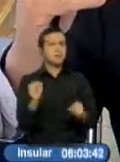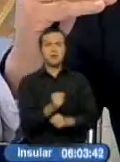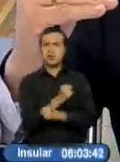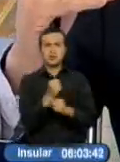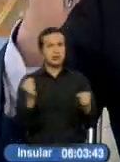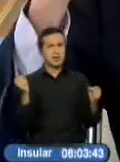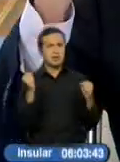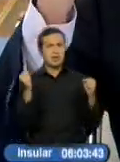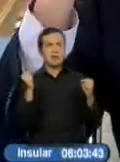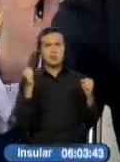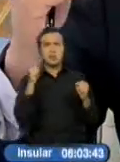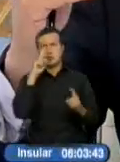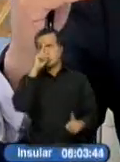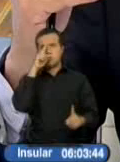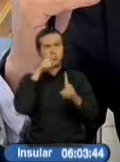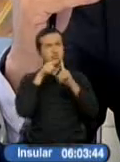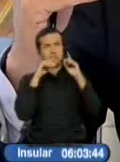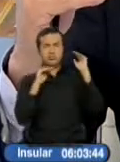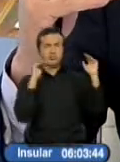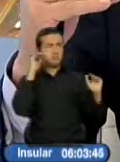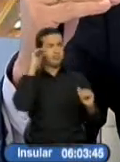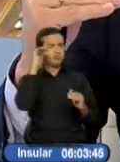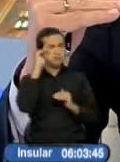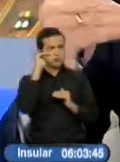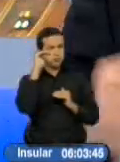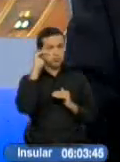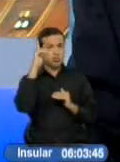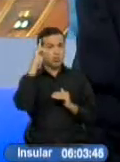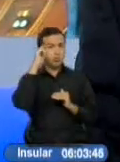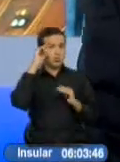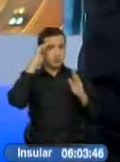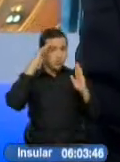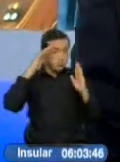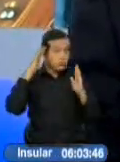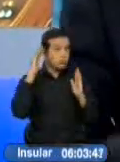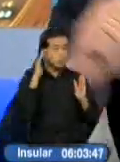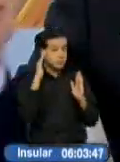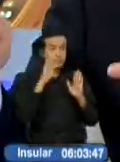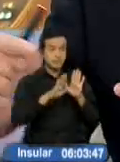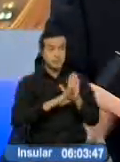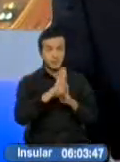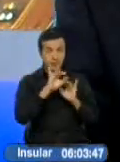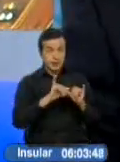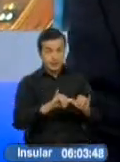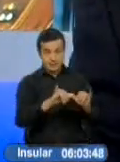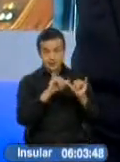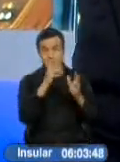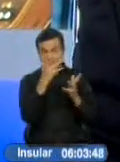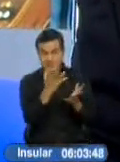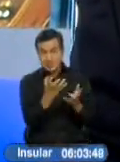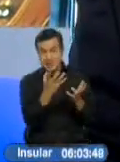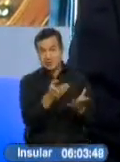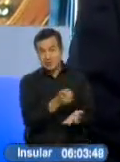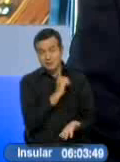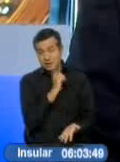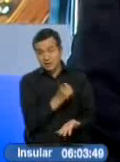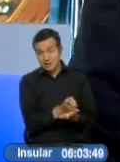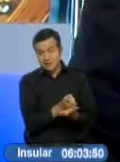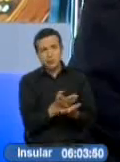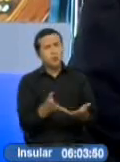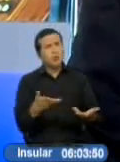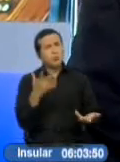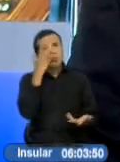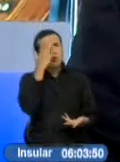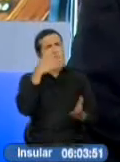imposible, pero hay que apuntalar estructuralmente la política de Estado para poder hacer crecer el sector industrial. ¿A qué se